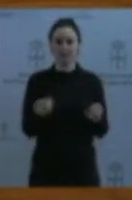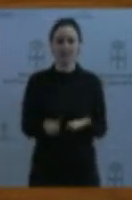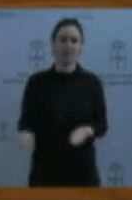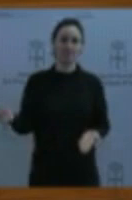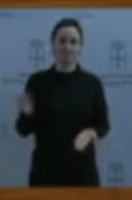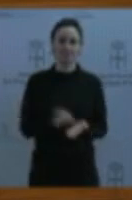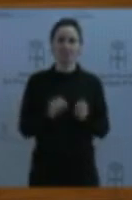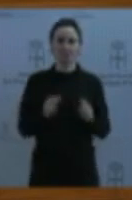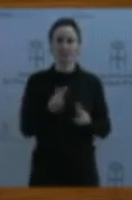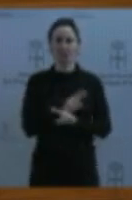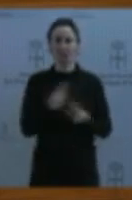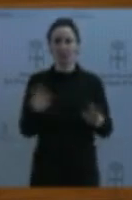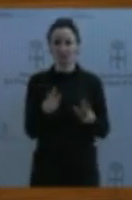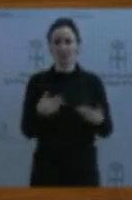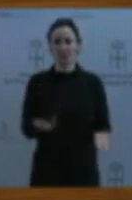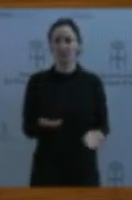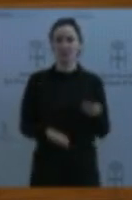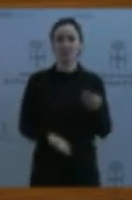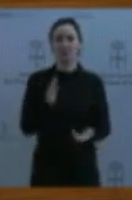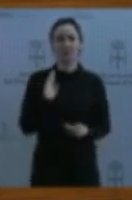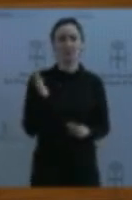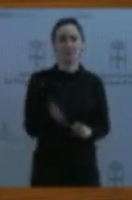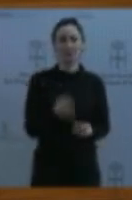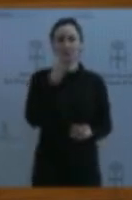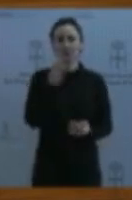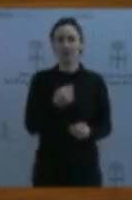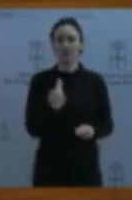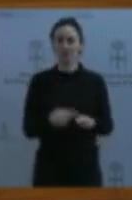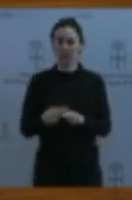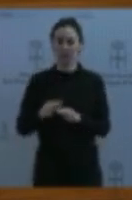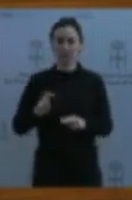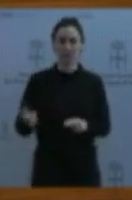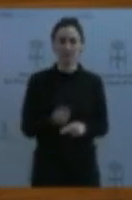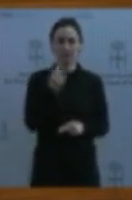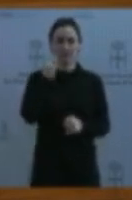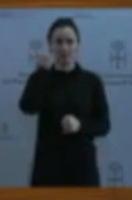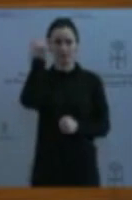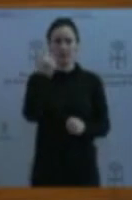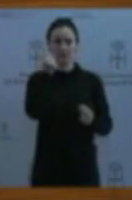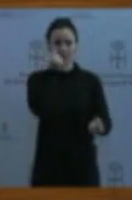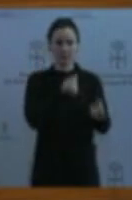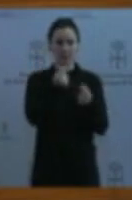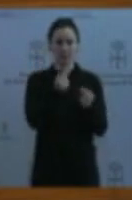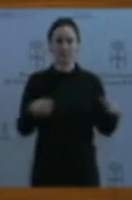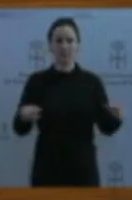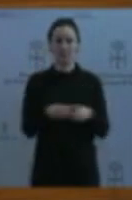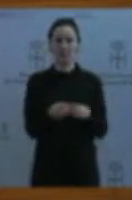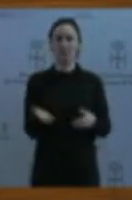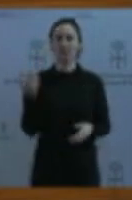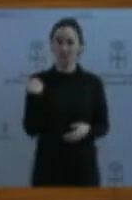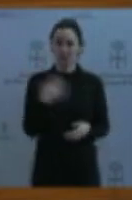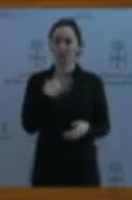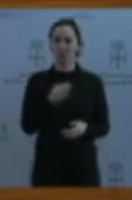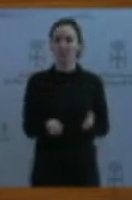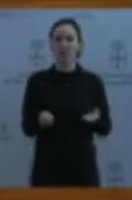el impacto real de las políticas, ya no voy a dar detalles, voy a darle ideas al grupo anterior, que yo creo que cómo se puede medir eso, volvemos